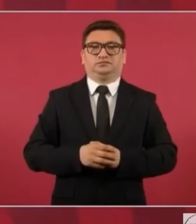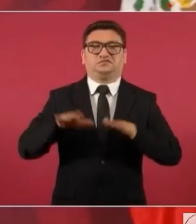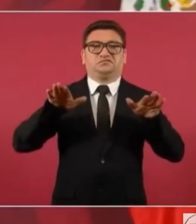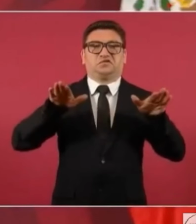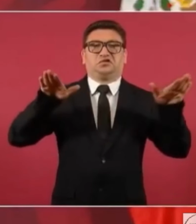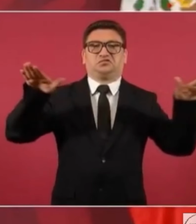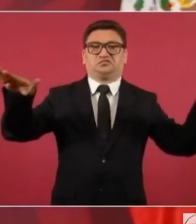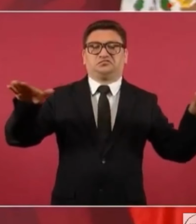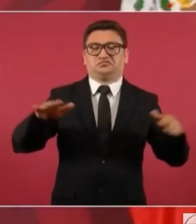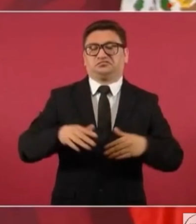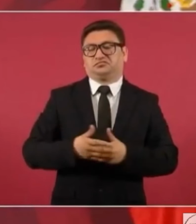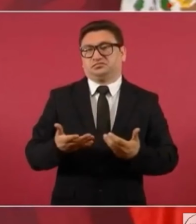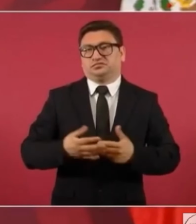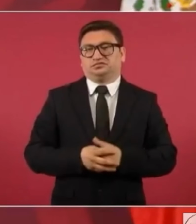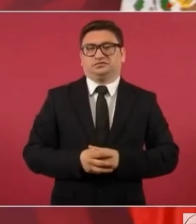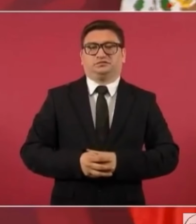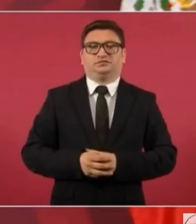aeropuertos,